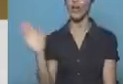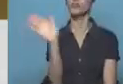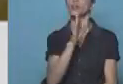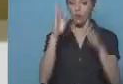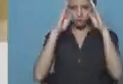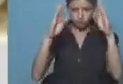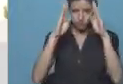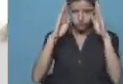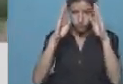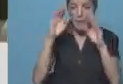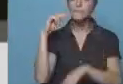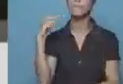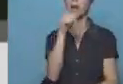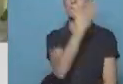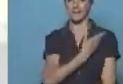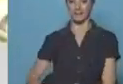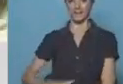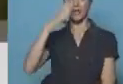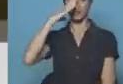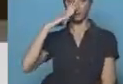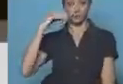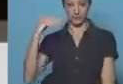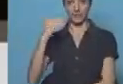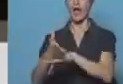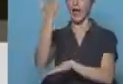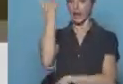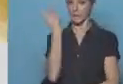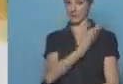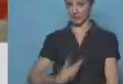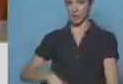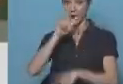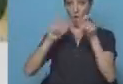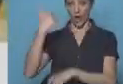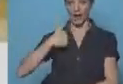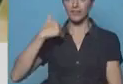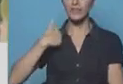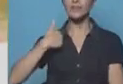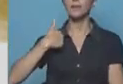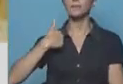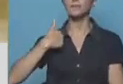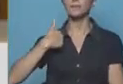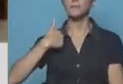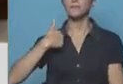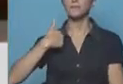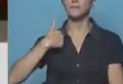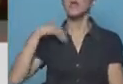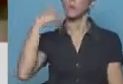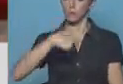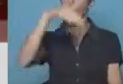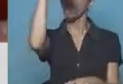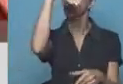para que la primera mandataria, que ha sido presidenta de los argentinos por dos periodos, ejerza su derecho